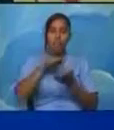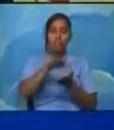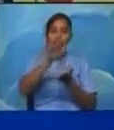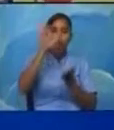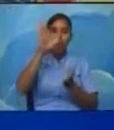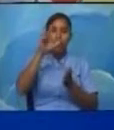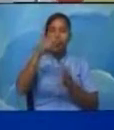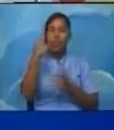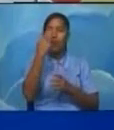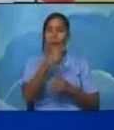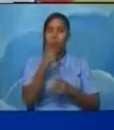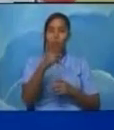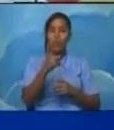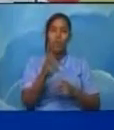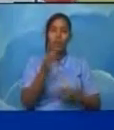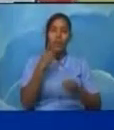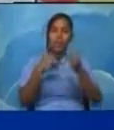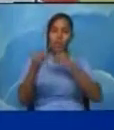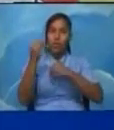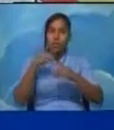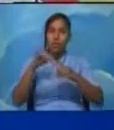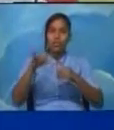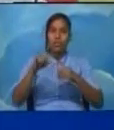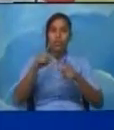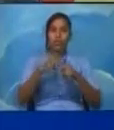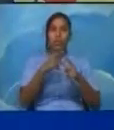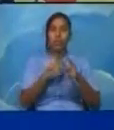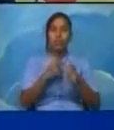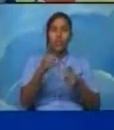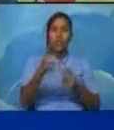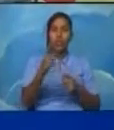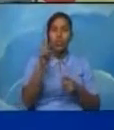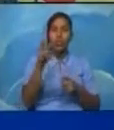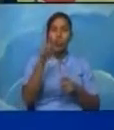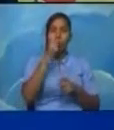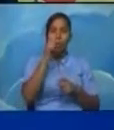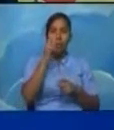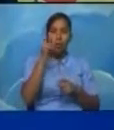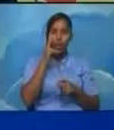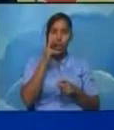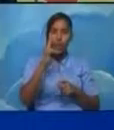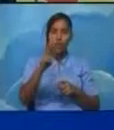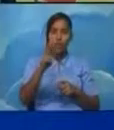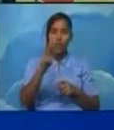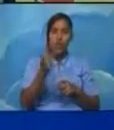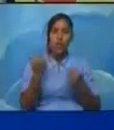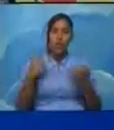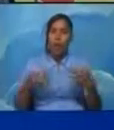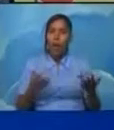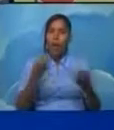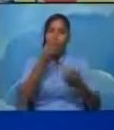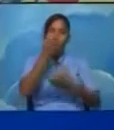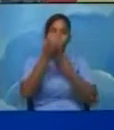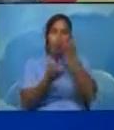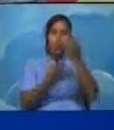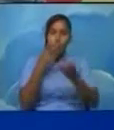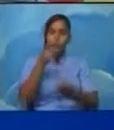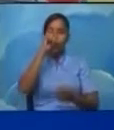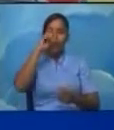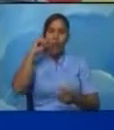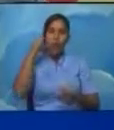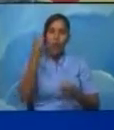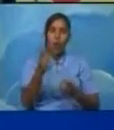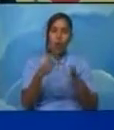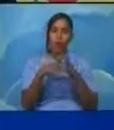abierta, tragándoselo, Josué y Caleb, lo que vieron fueron los higos, las uvas y